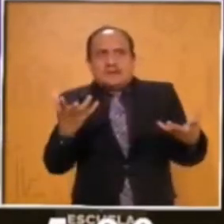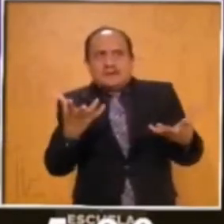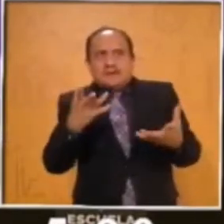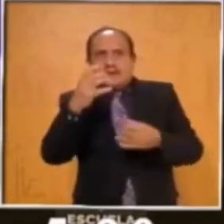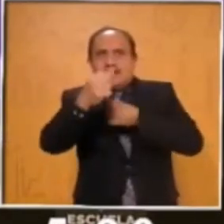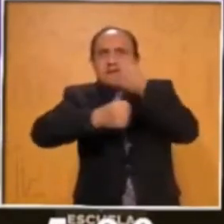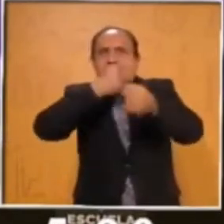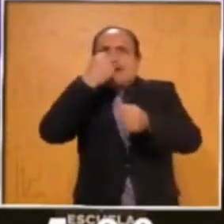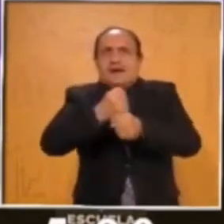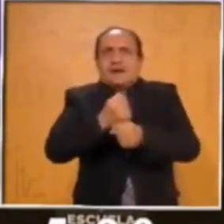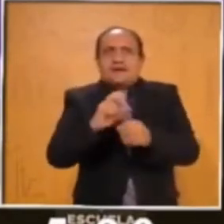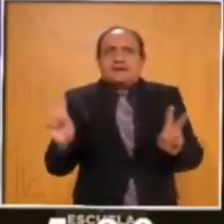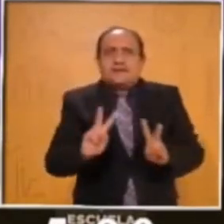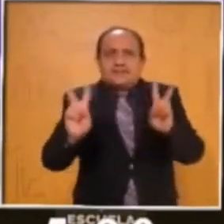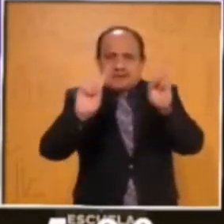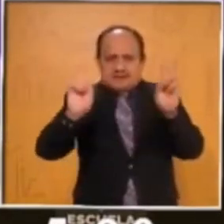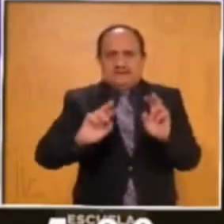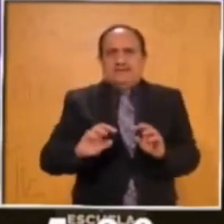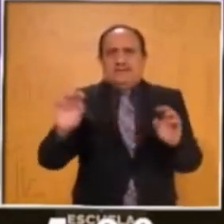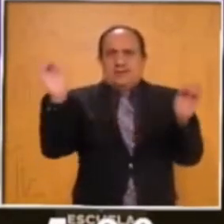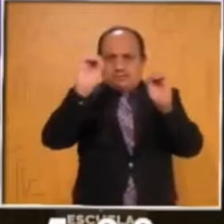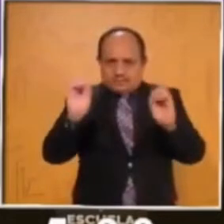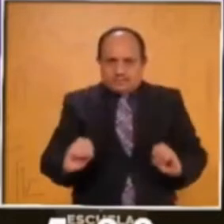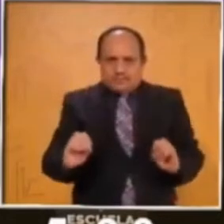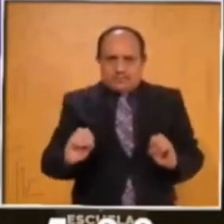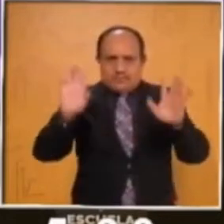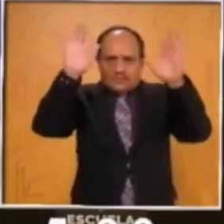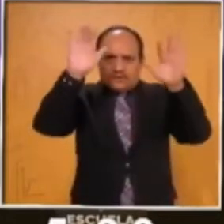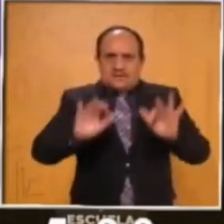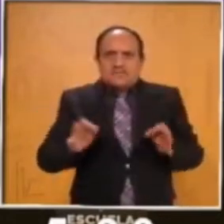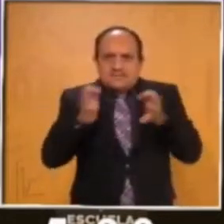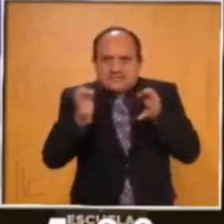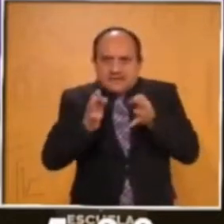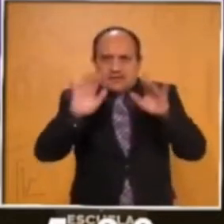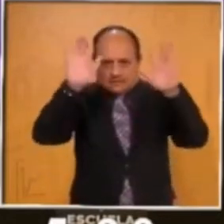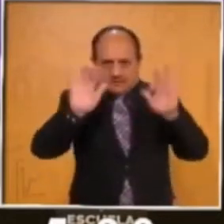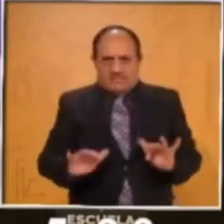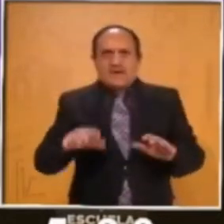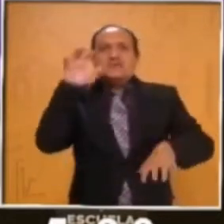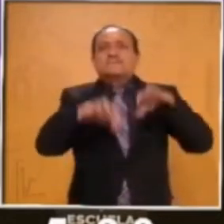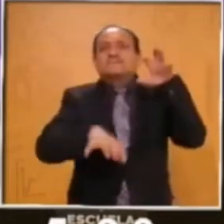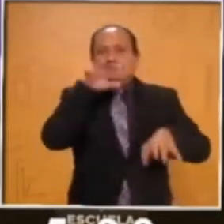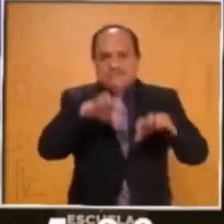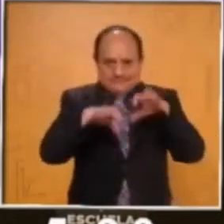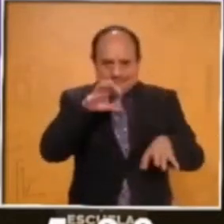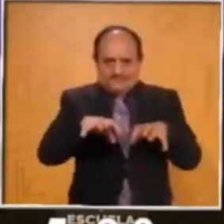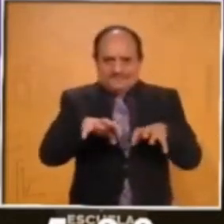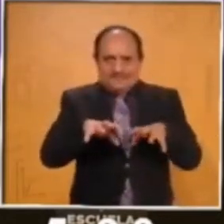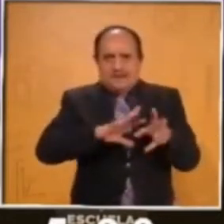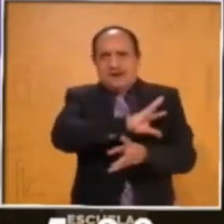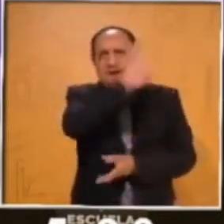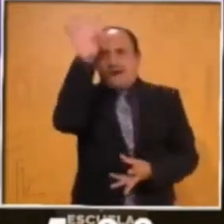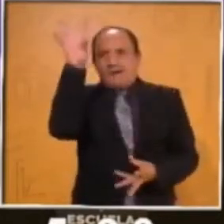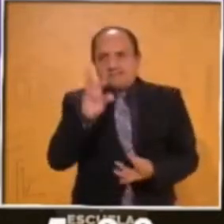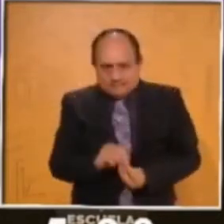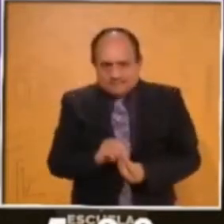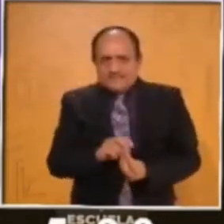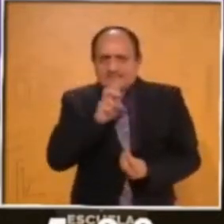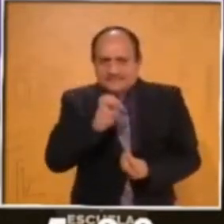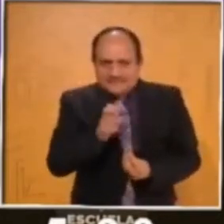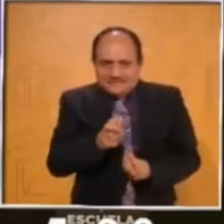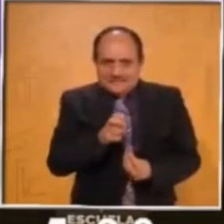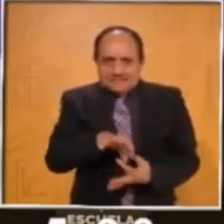año es, verano, otoño, invierno, ¿sí? Si está nevando, si está lloviendo. Todo eso tiene que ver